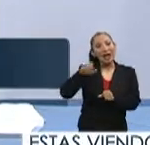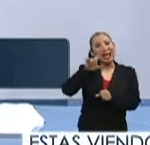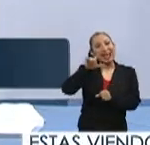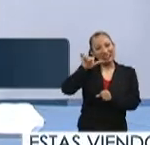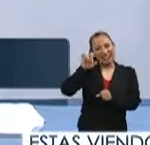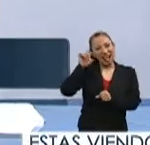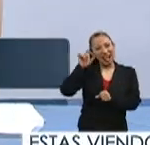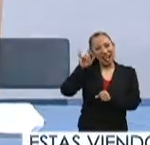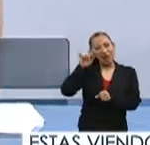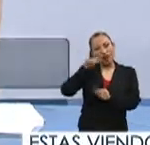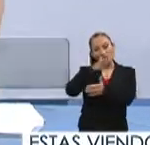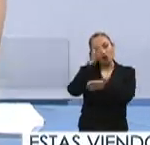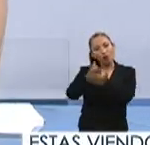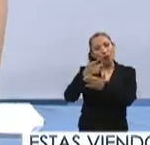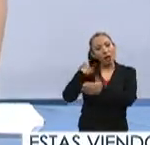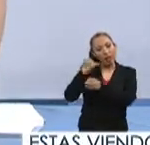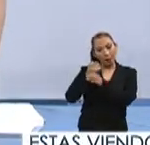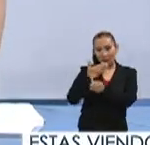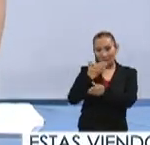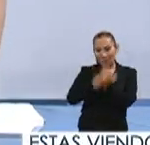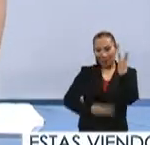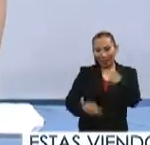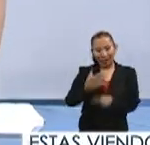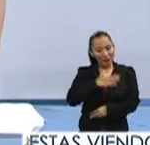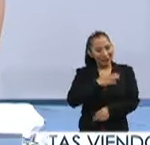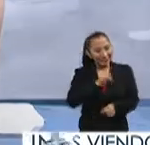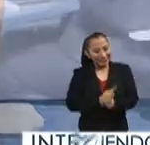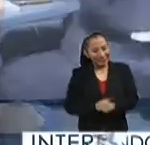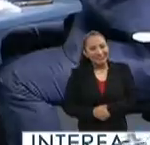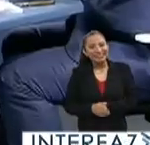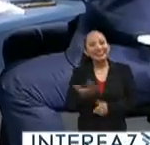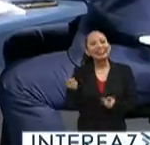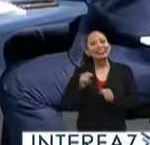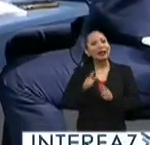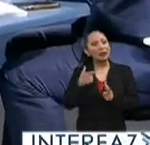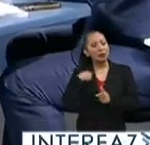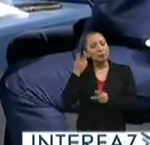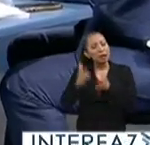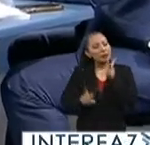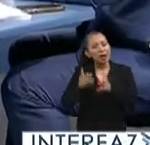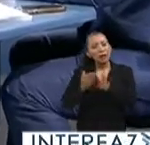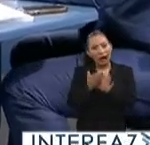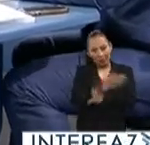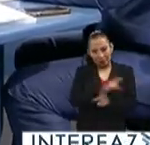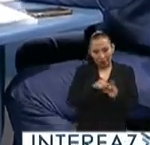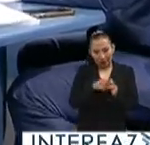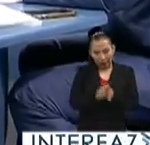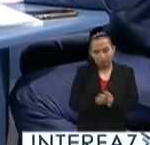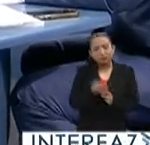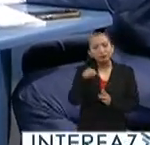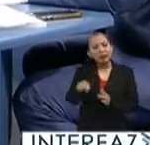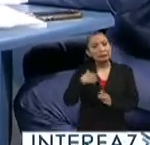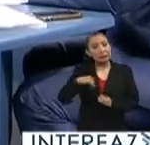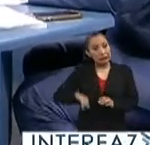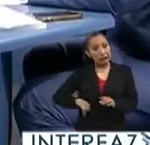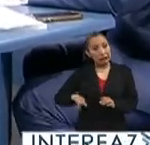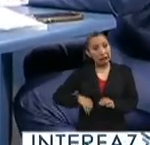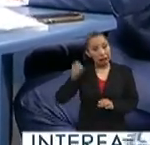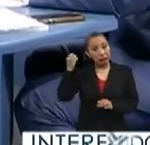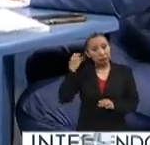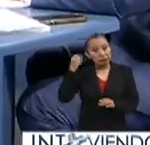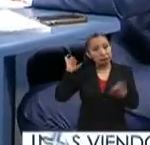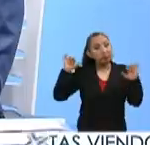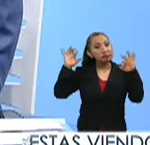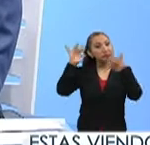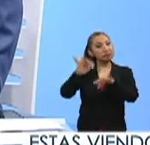León tuvo oportunidad de asistir. Elis, bienvenida. Hola, buenos días. Hola Elis, ¿qué tal? Estábamos platicando antes de iniciar el programa pues de este interesante